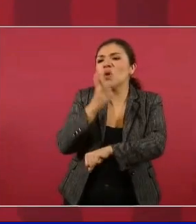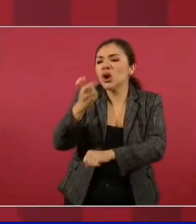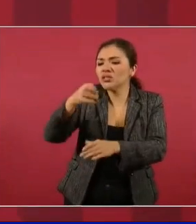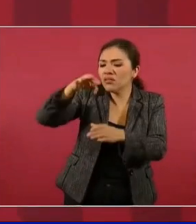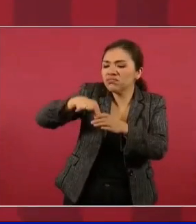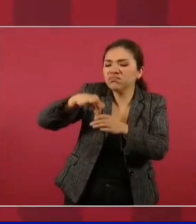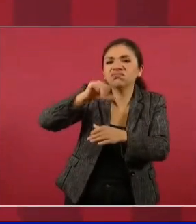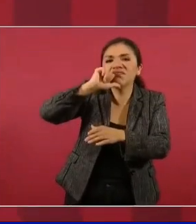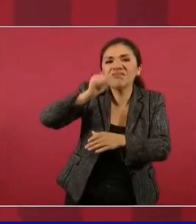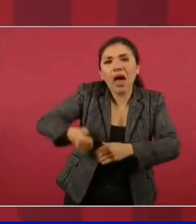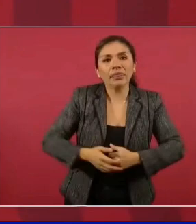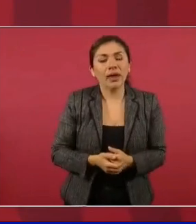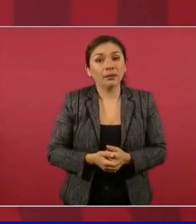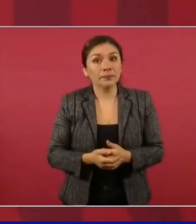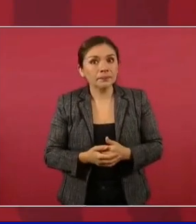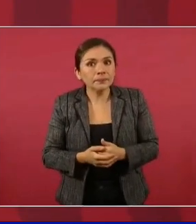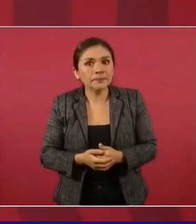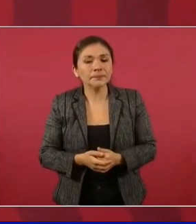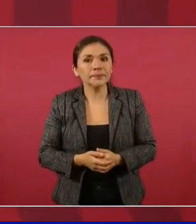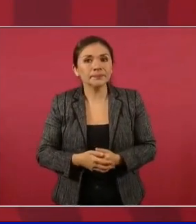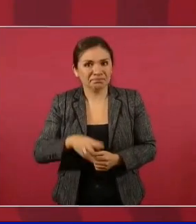cuando